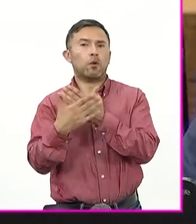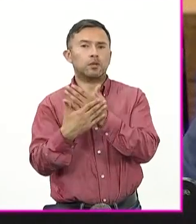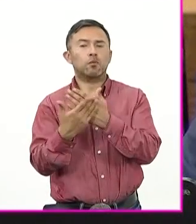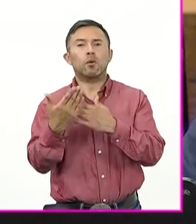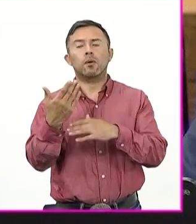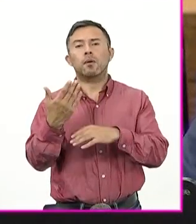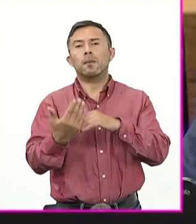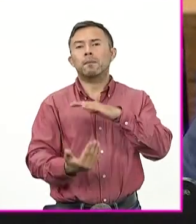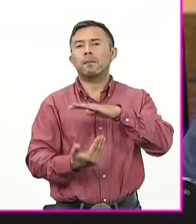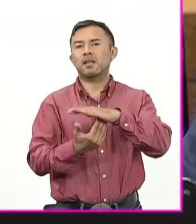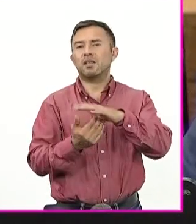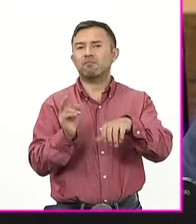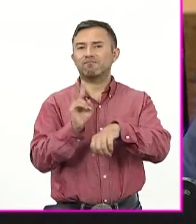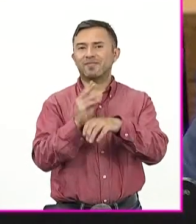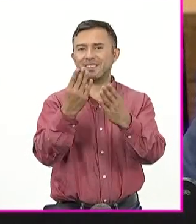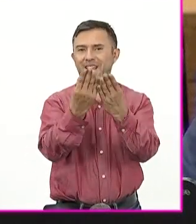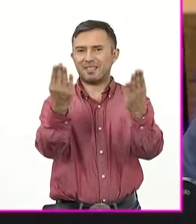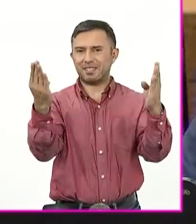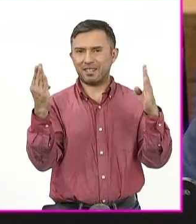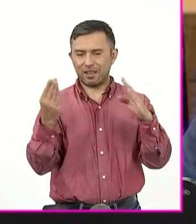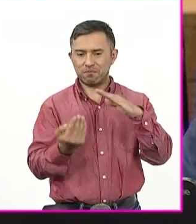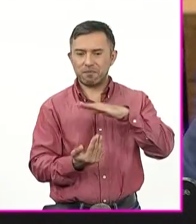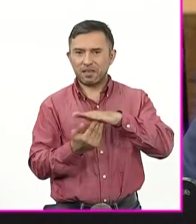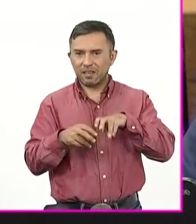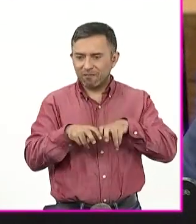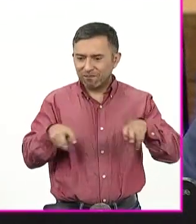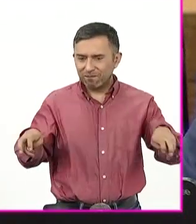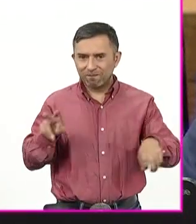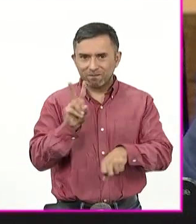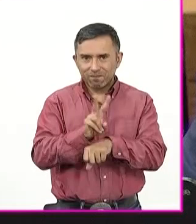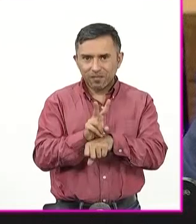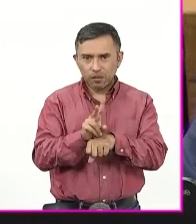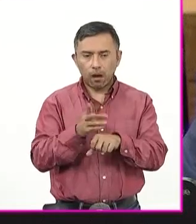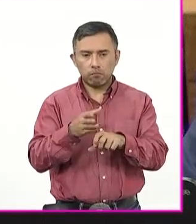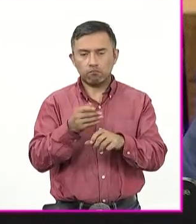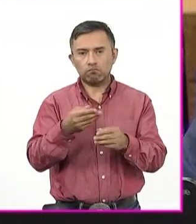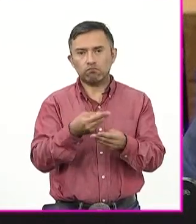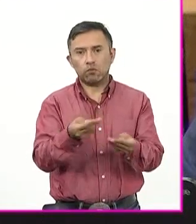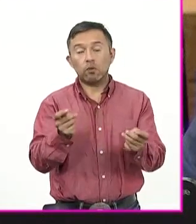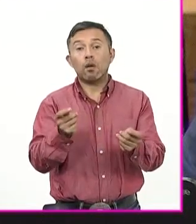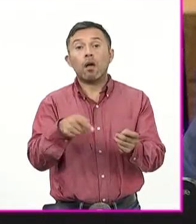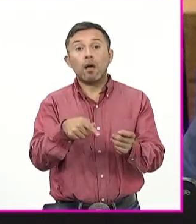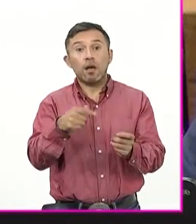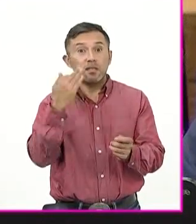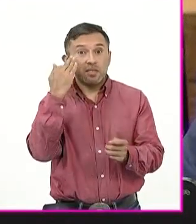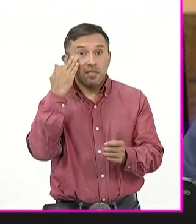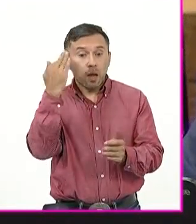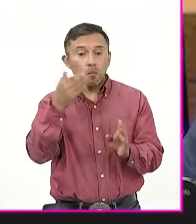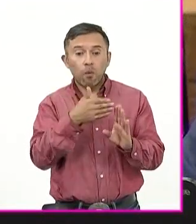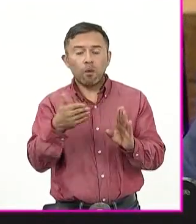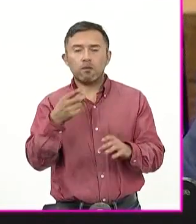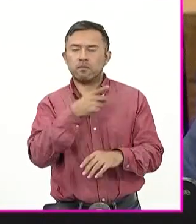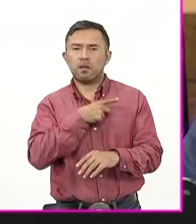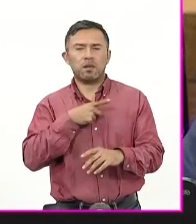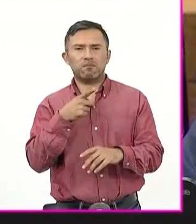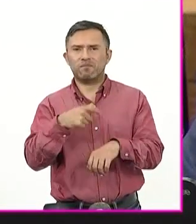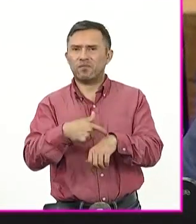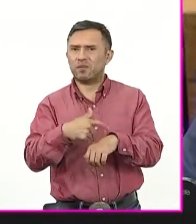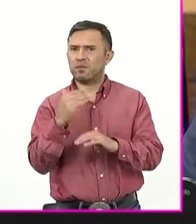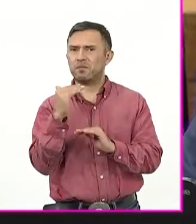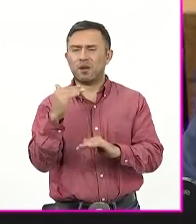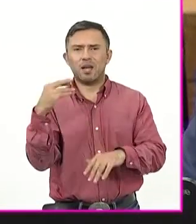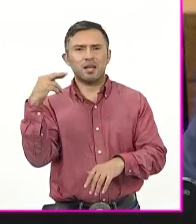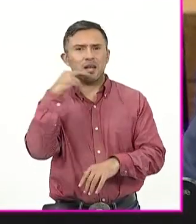mesas directivas de casilla. Ese trabajo tiene que hacerse en plazos muy cortos y en volúmenes muy